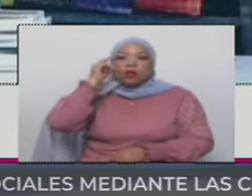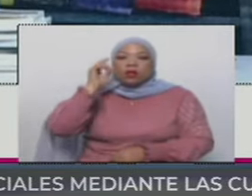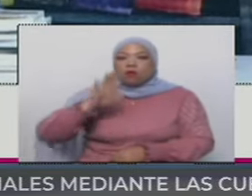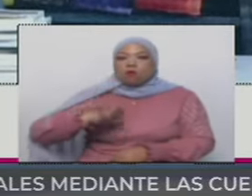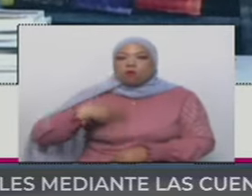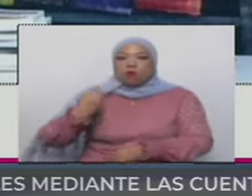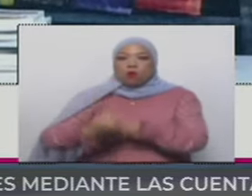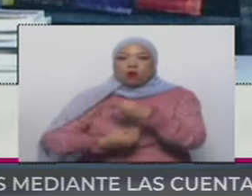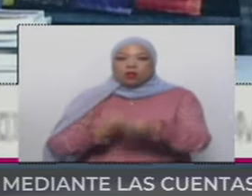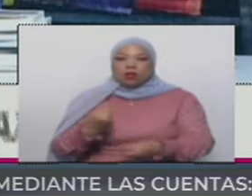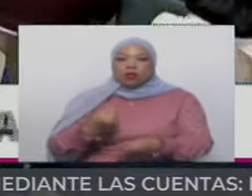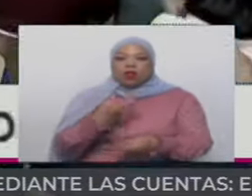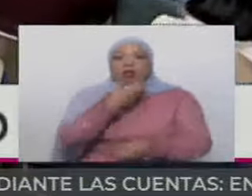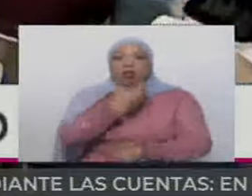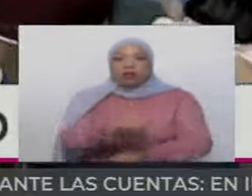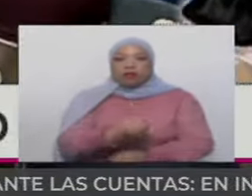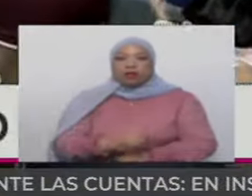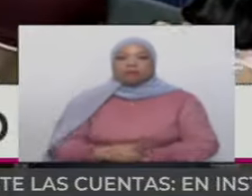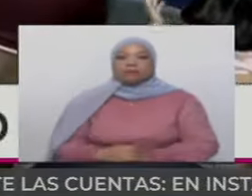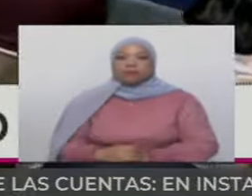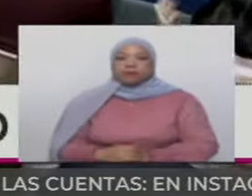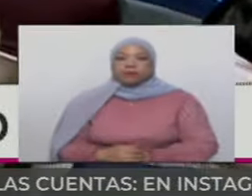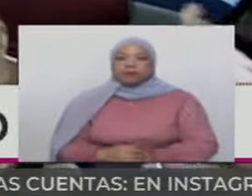quiera celebrar sus Navidades.